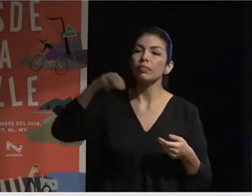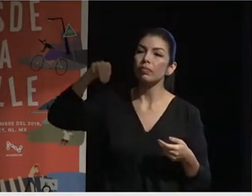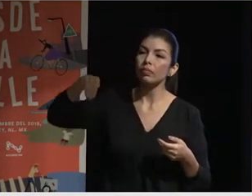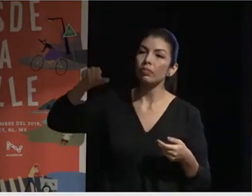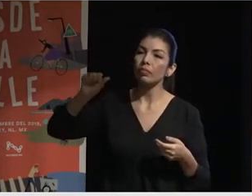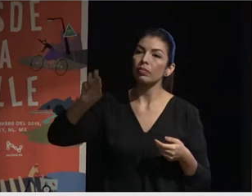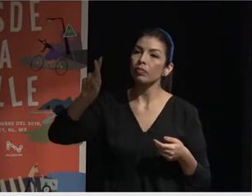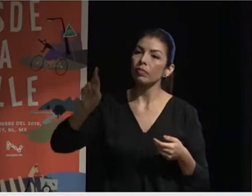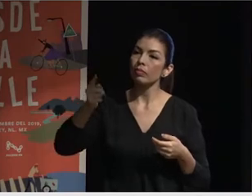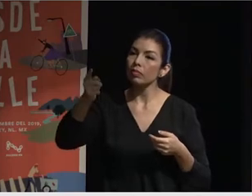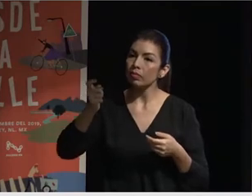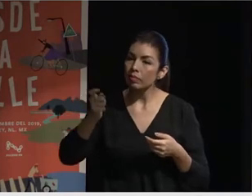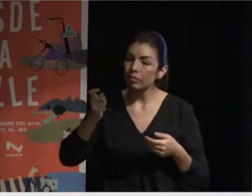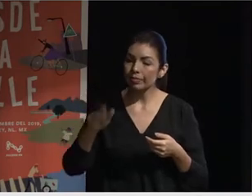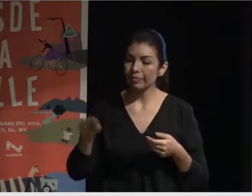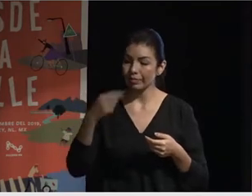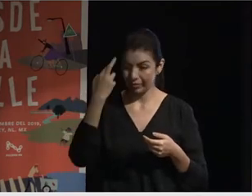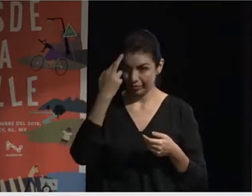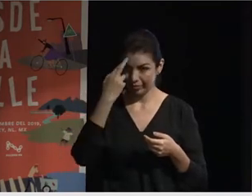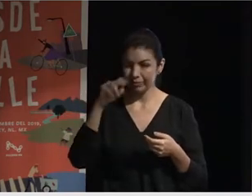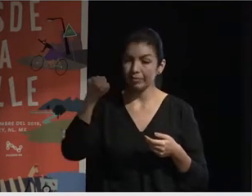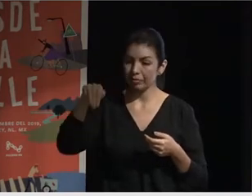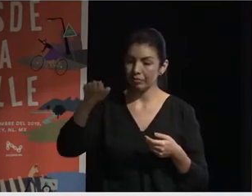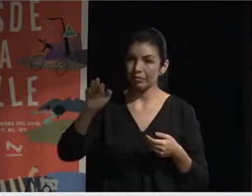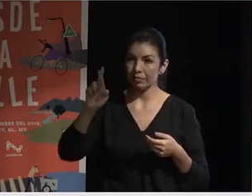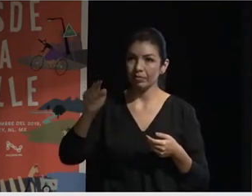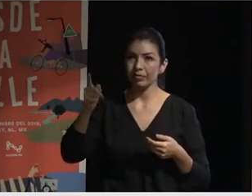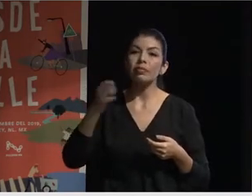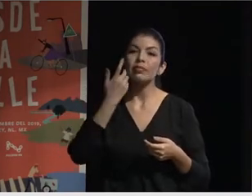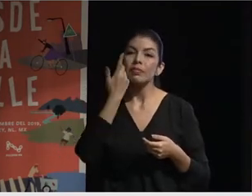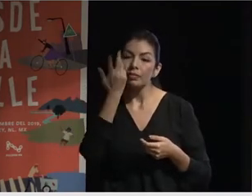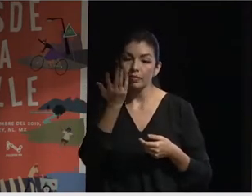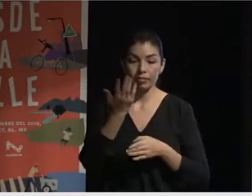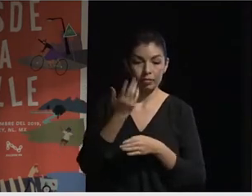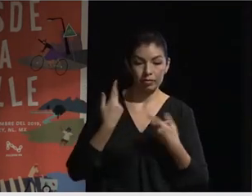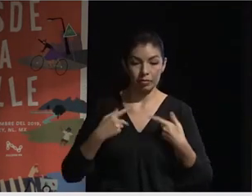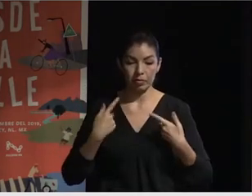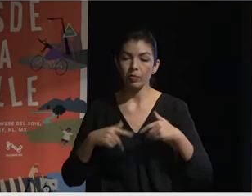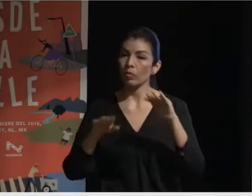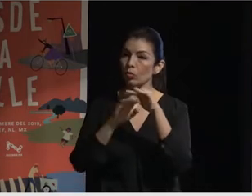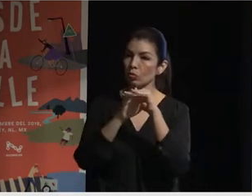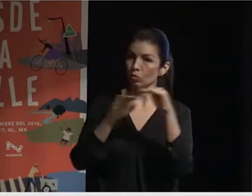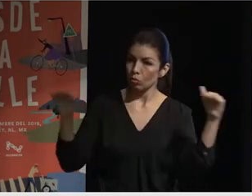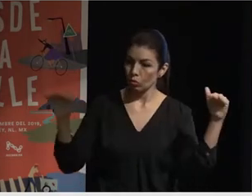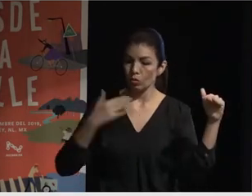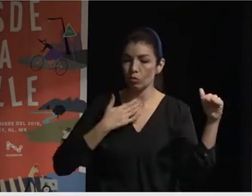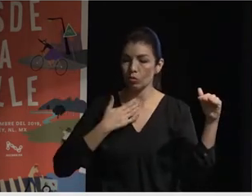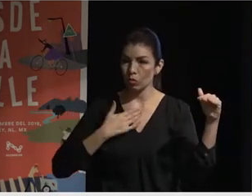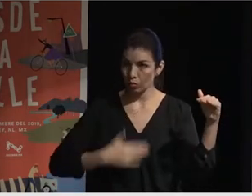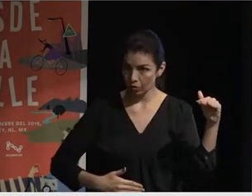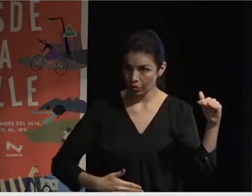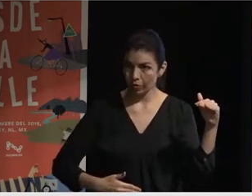diferencias de clase, ¿no? Igual Neil Smith va a tratar de explicar con una teoría del ajuste de la brecha de renta cómo